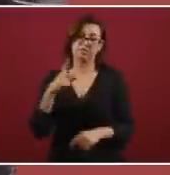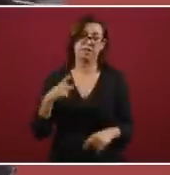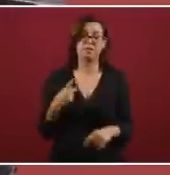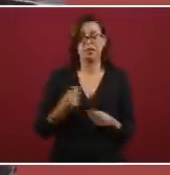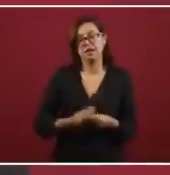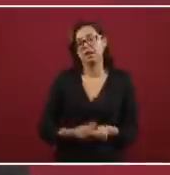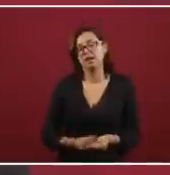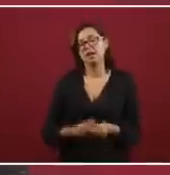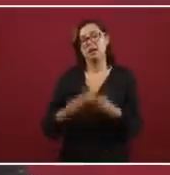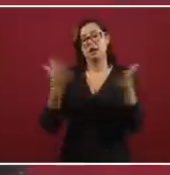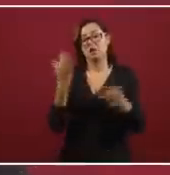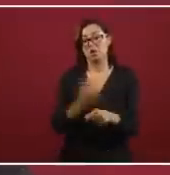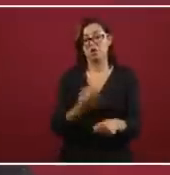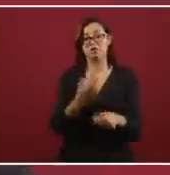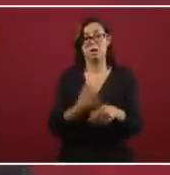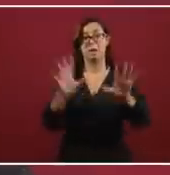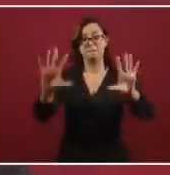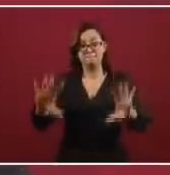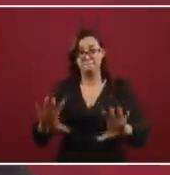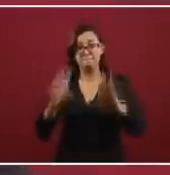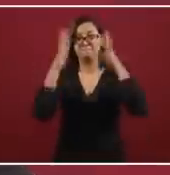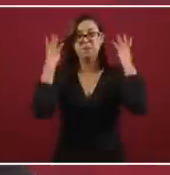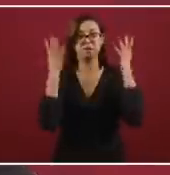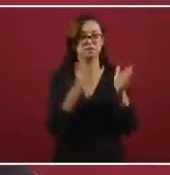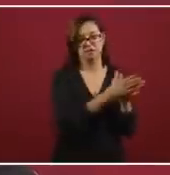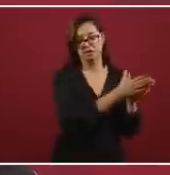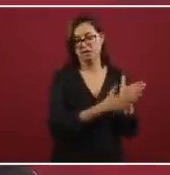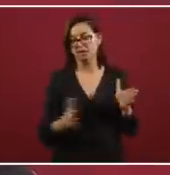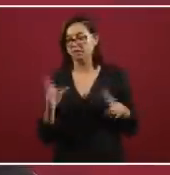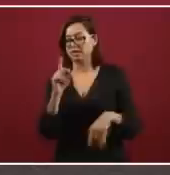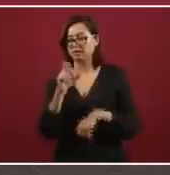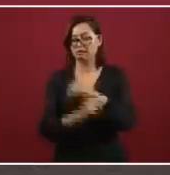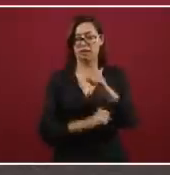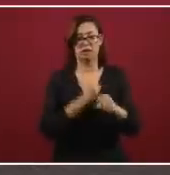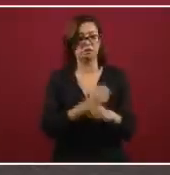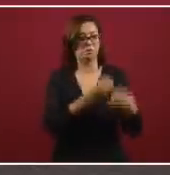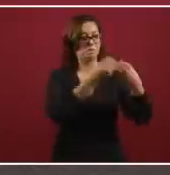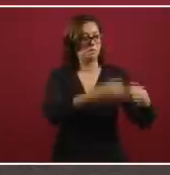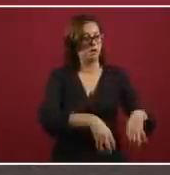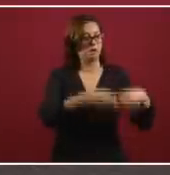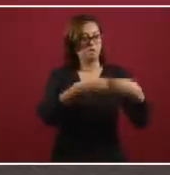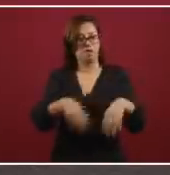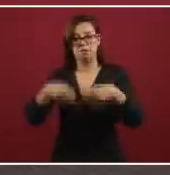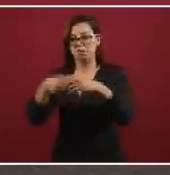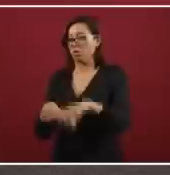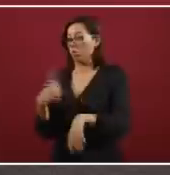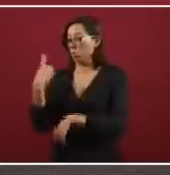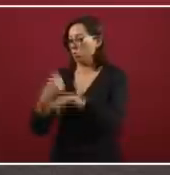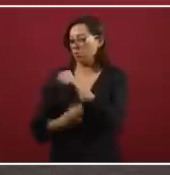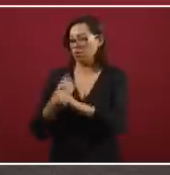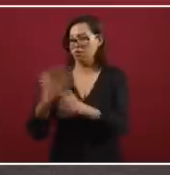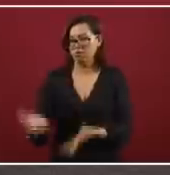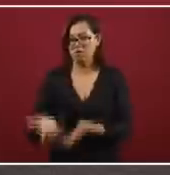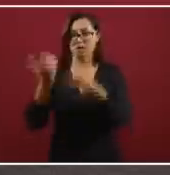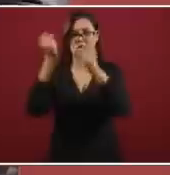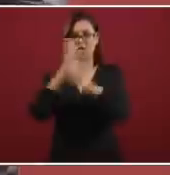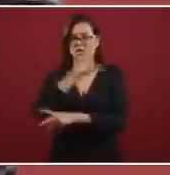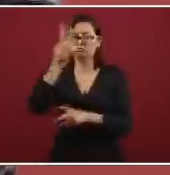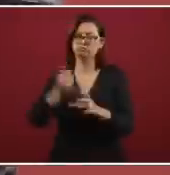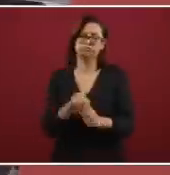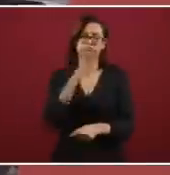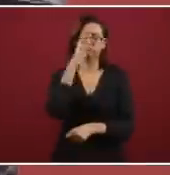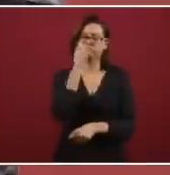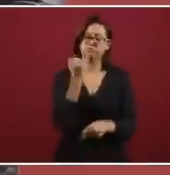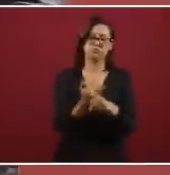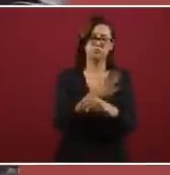mañana recuperar todo lo perdido. Es un proceso gradual, paulatino, porque necesitamos mantener